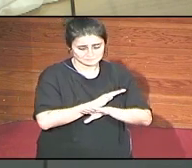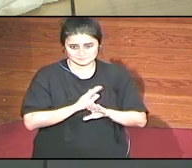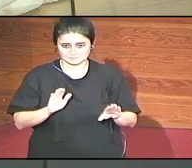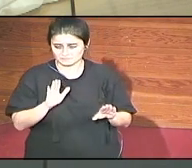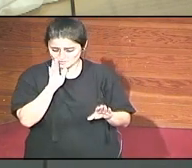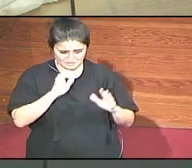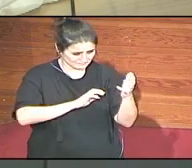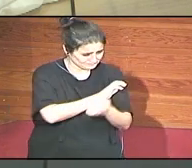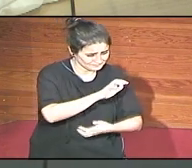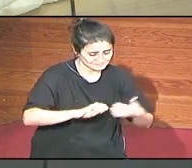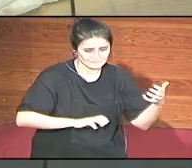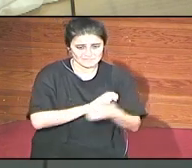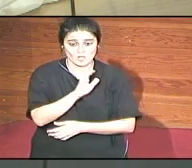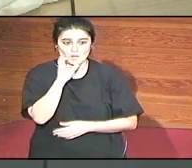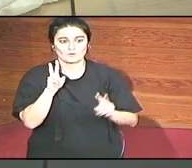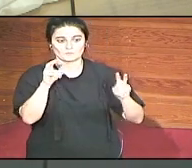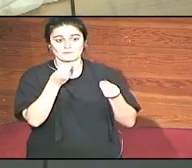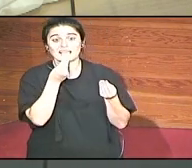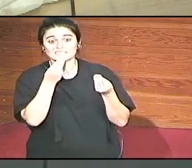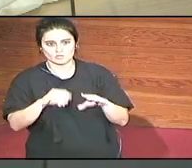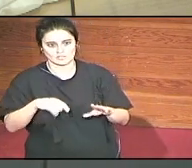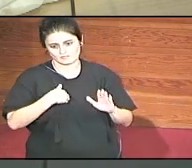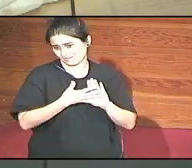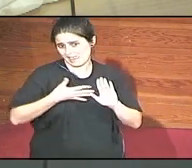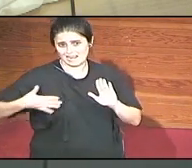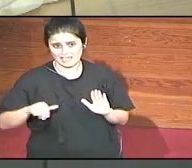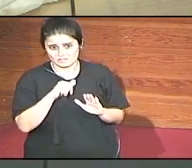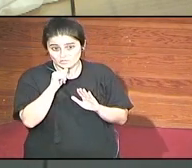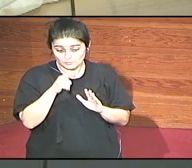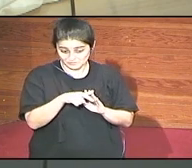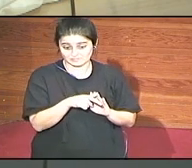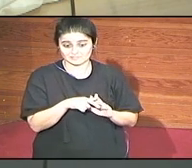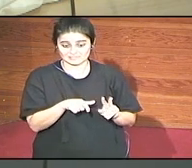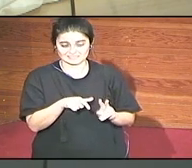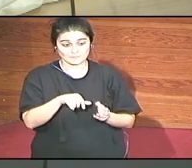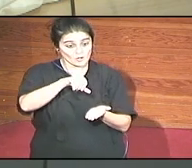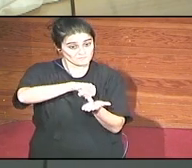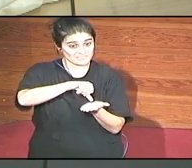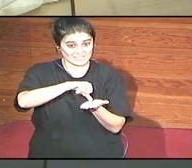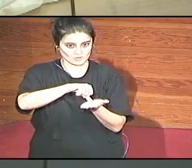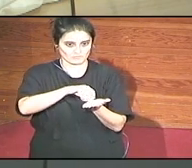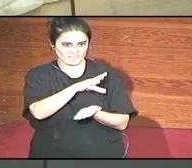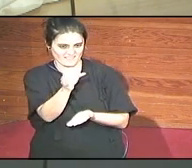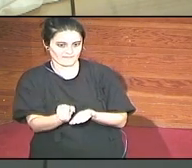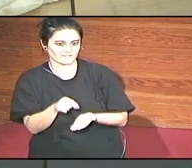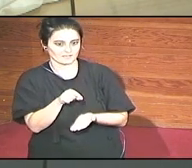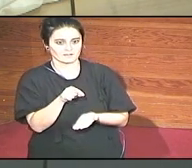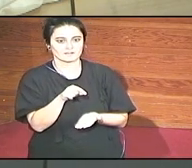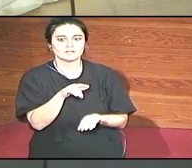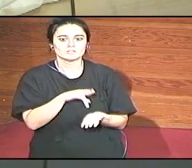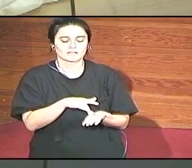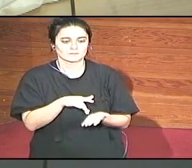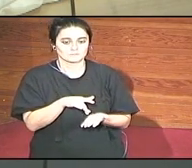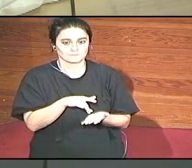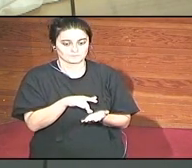por unas cuestiones históricas que no quiero alargarme mucho pero lo que la cualidad centroafricana ocurre una cosa diferente a otros sitios y es que en lugar de